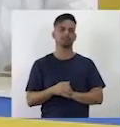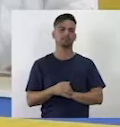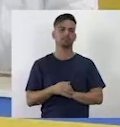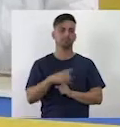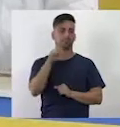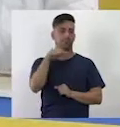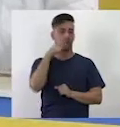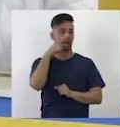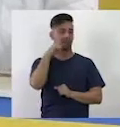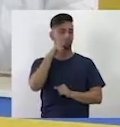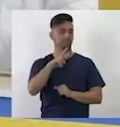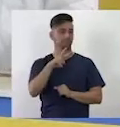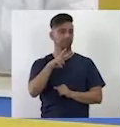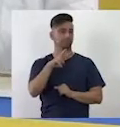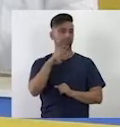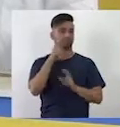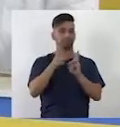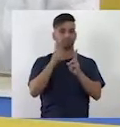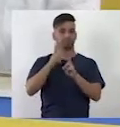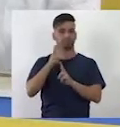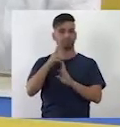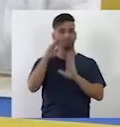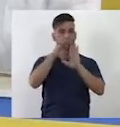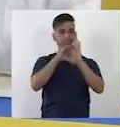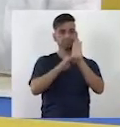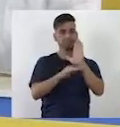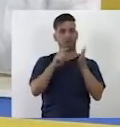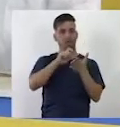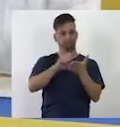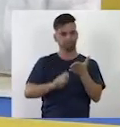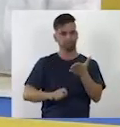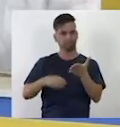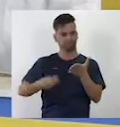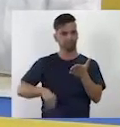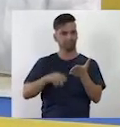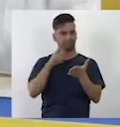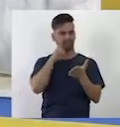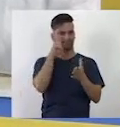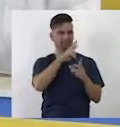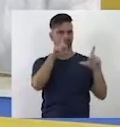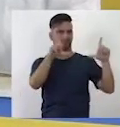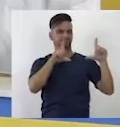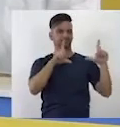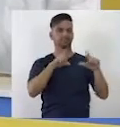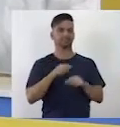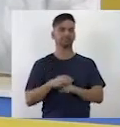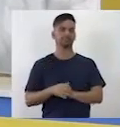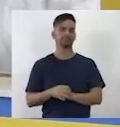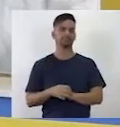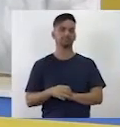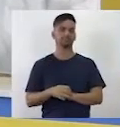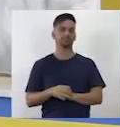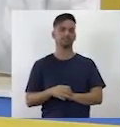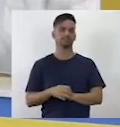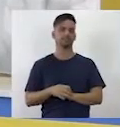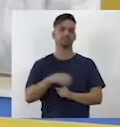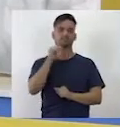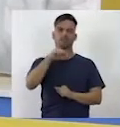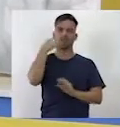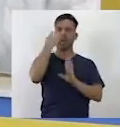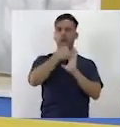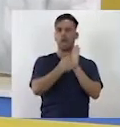aquí yo puse un grupo de ejercicios que la vamos a copiar a los ejercicios considerando condiciones